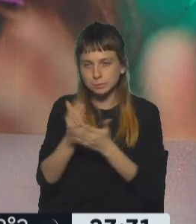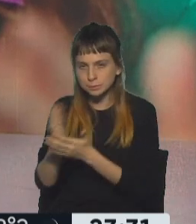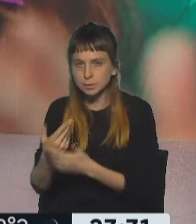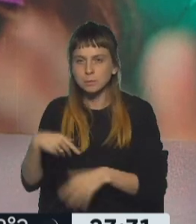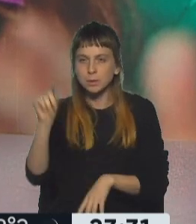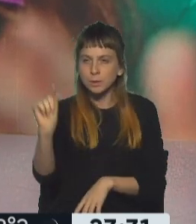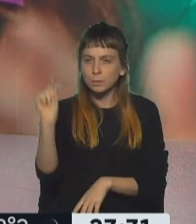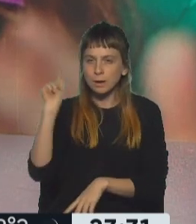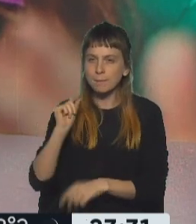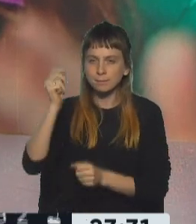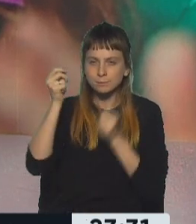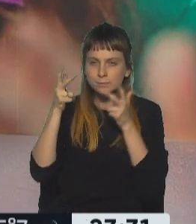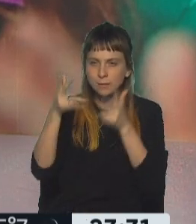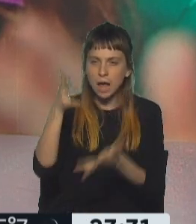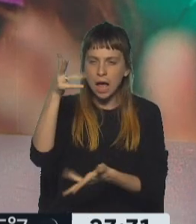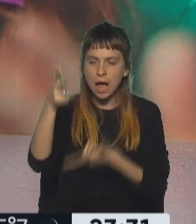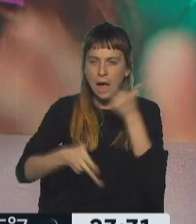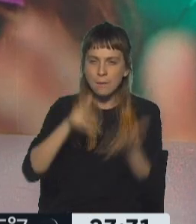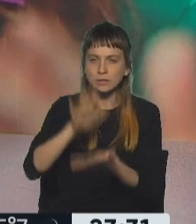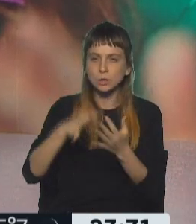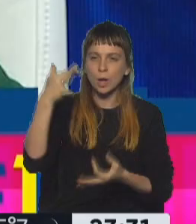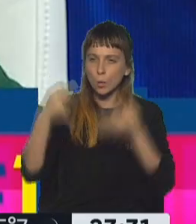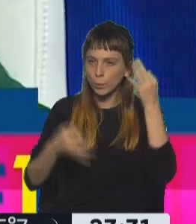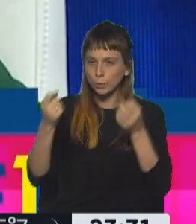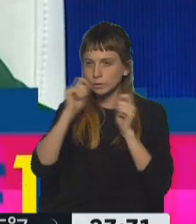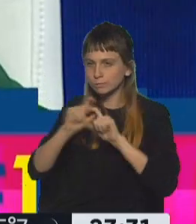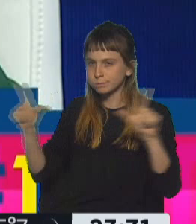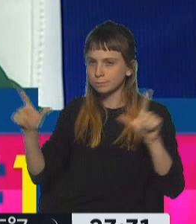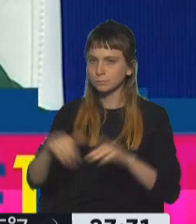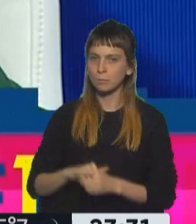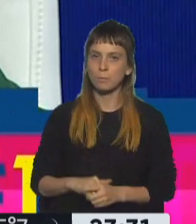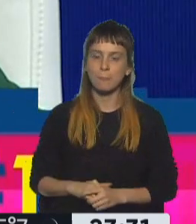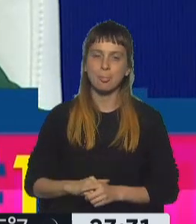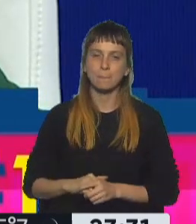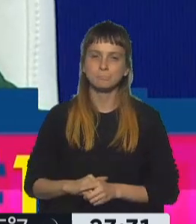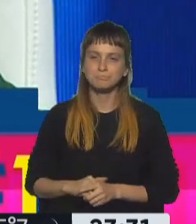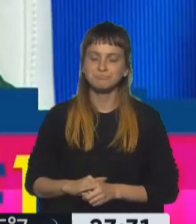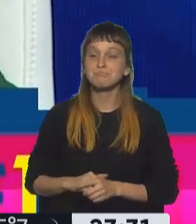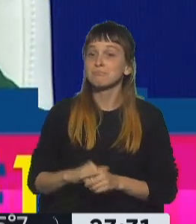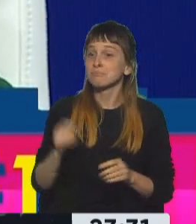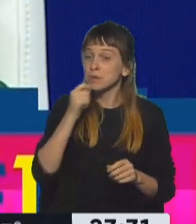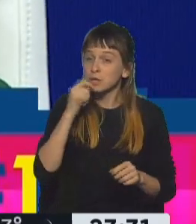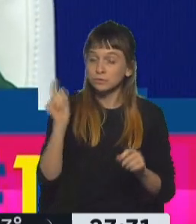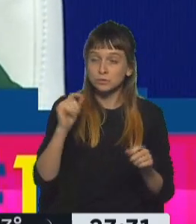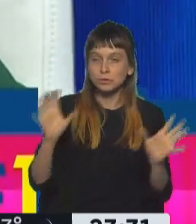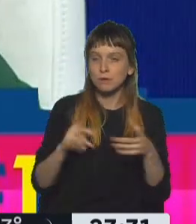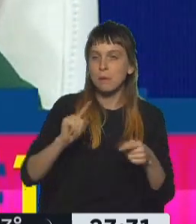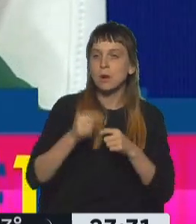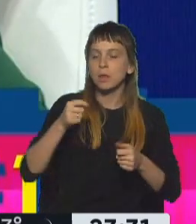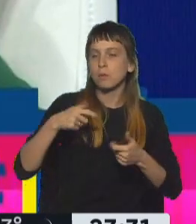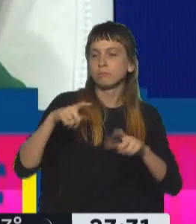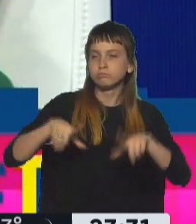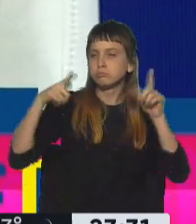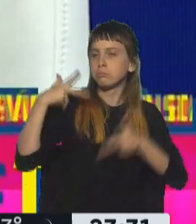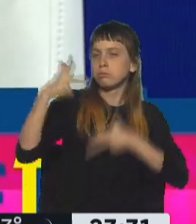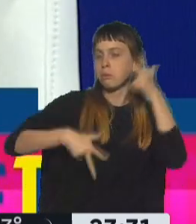fragmento en donde habla de la justicia. La escuchamos. Hacer política en los sets de televisión es lo más fácil que hay.